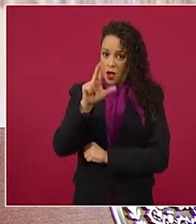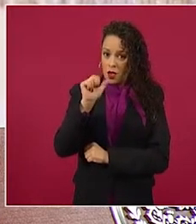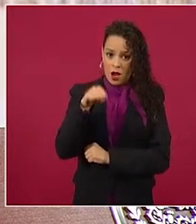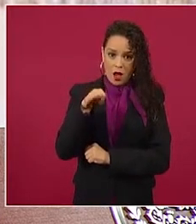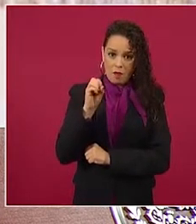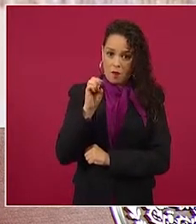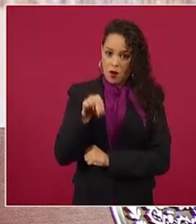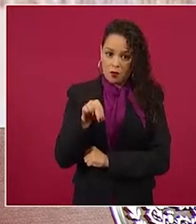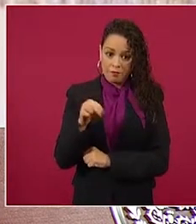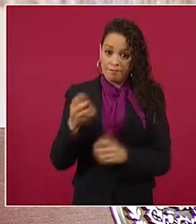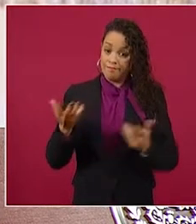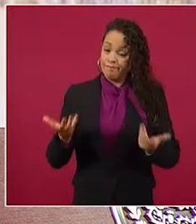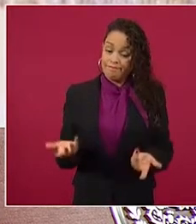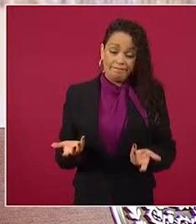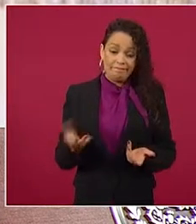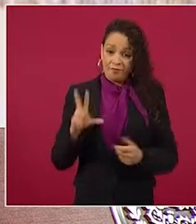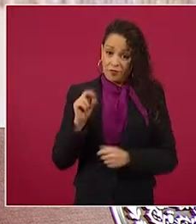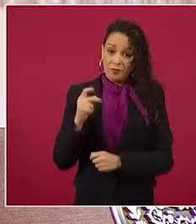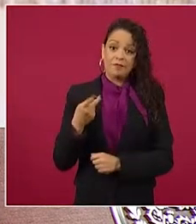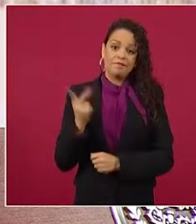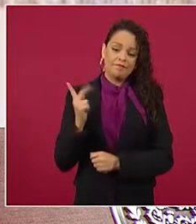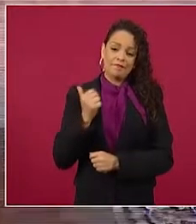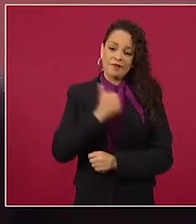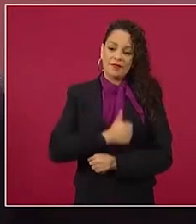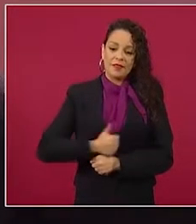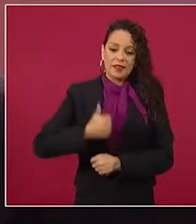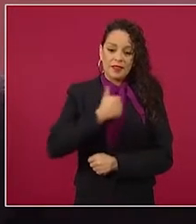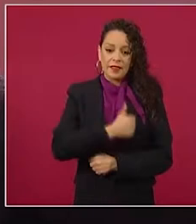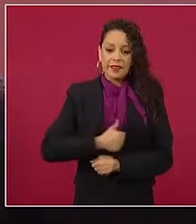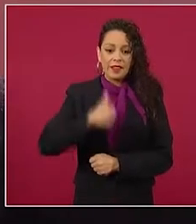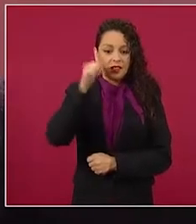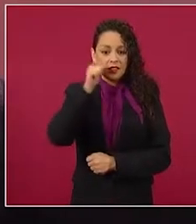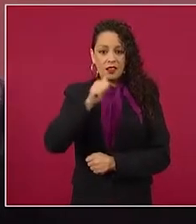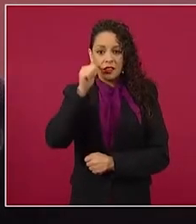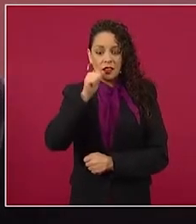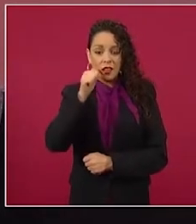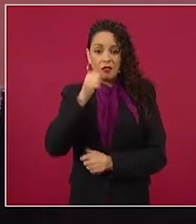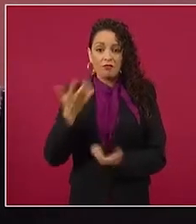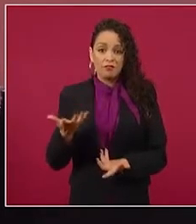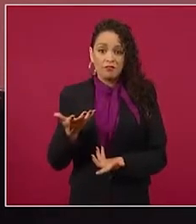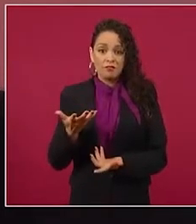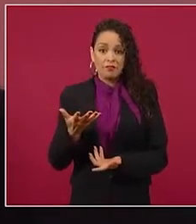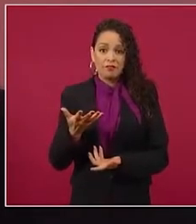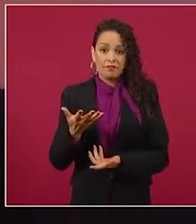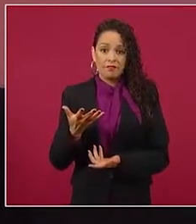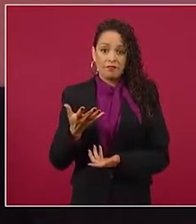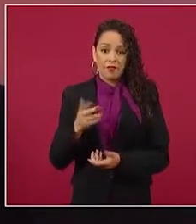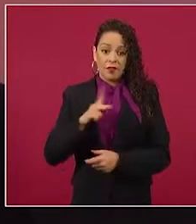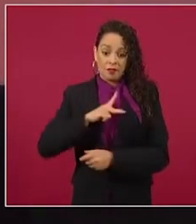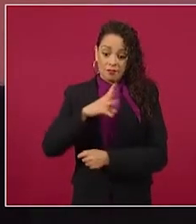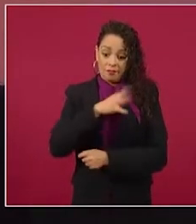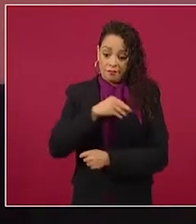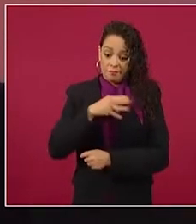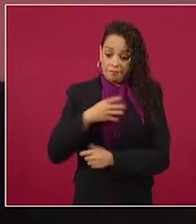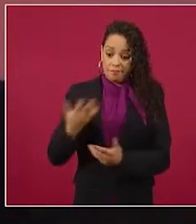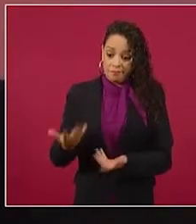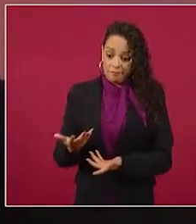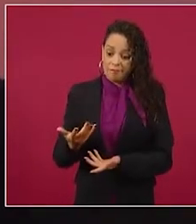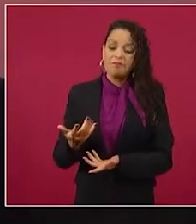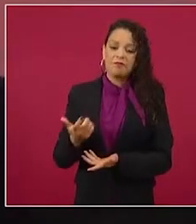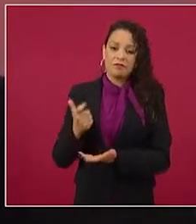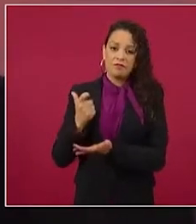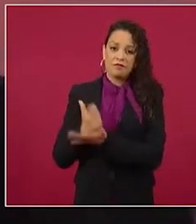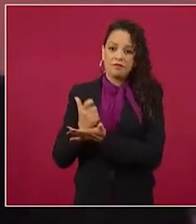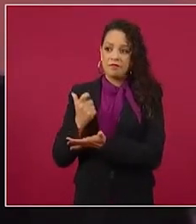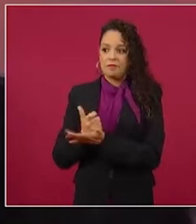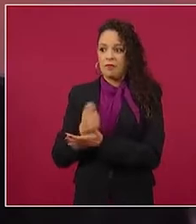Lamentablemente los hijos de uno tienen que pagar por lo que hacen sus padres, y